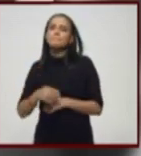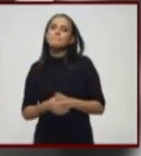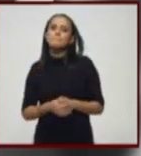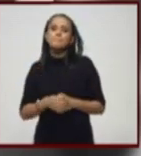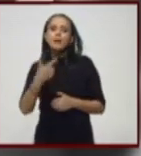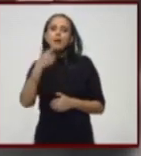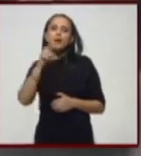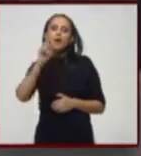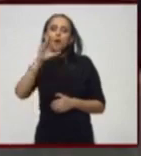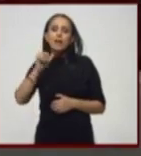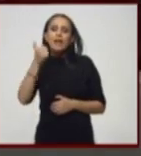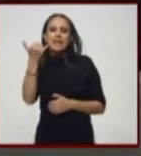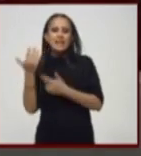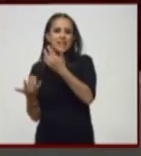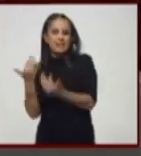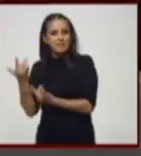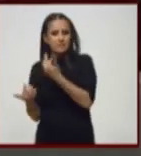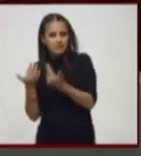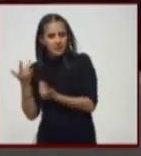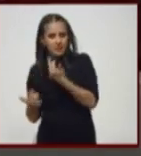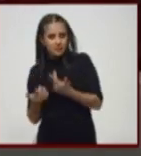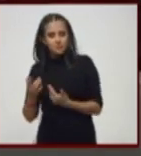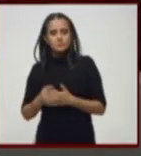la gloria y el infierno